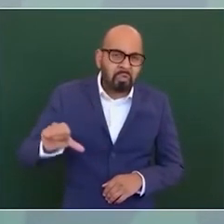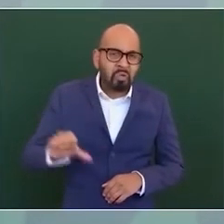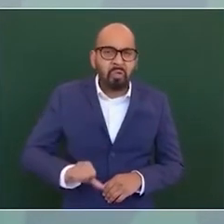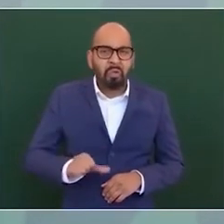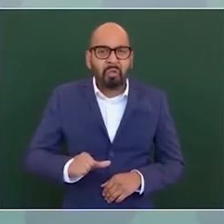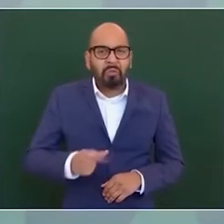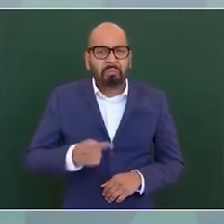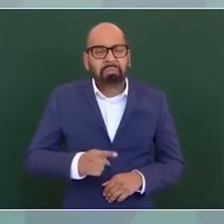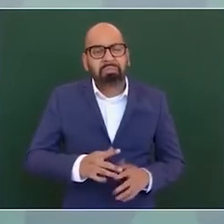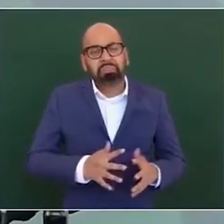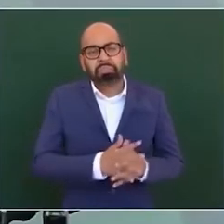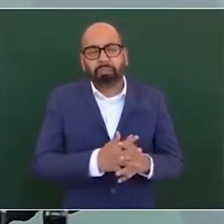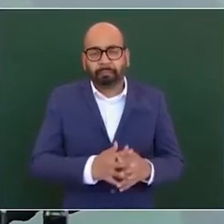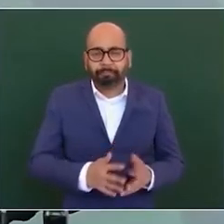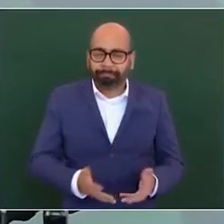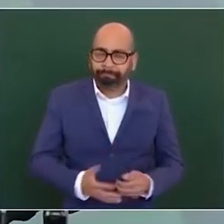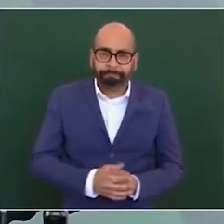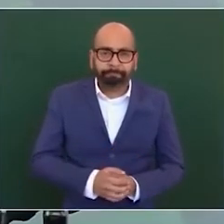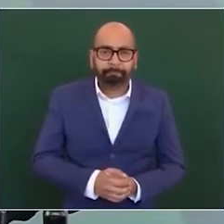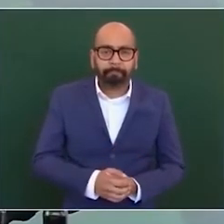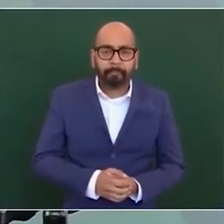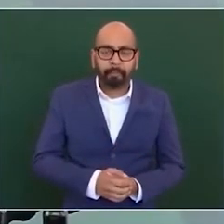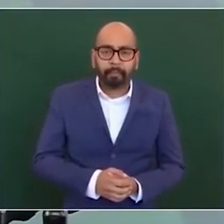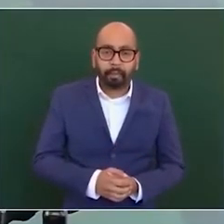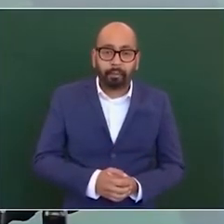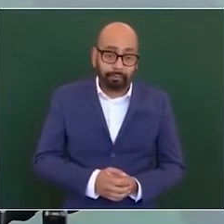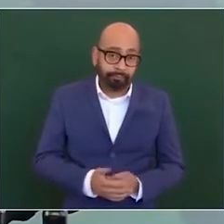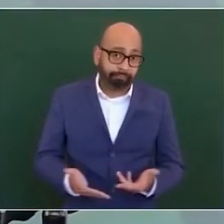con una corrupción